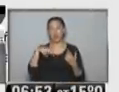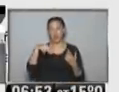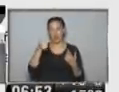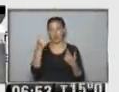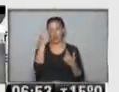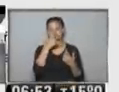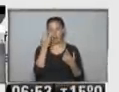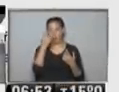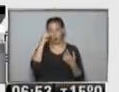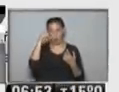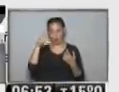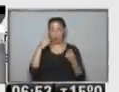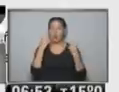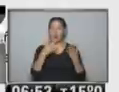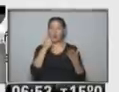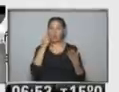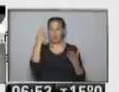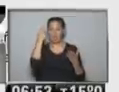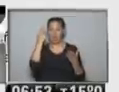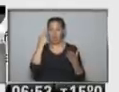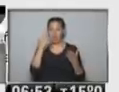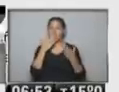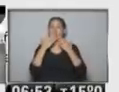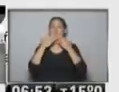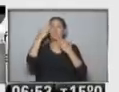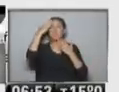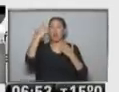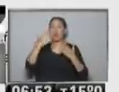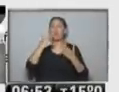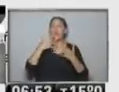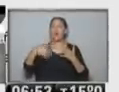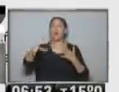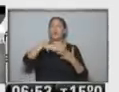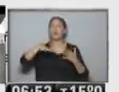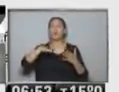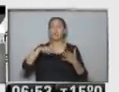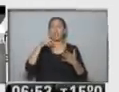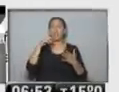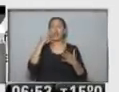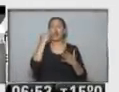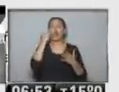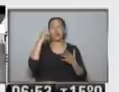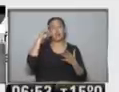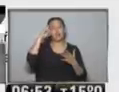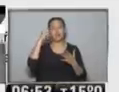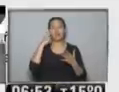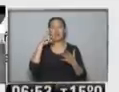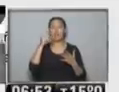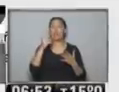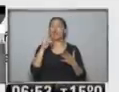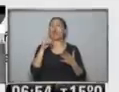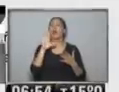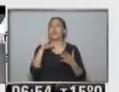Báez, hola, buen día, Nadia. Un saludo grande de parte de los chicos de Keikos, Sociedad Anónima. Nahuel, Lucas y El Ruso. Estamos tomando mate,